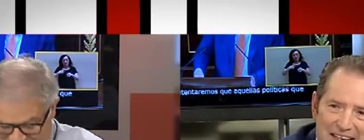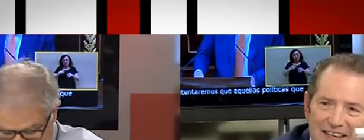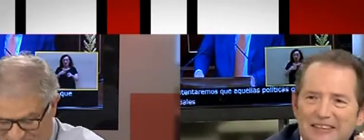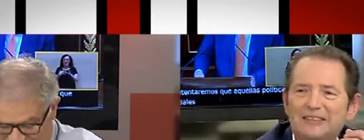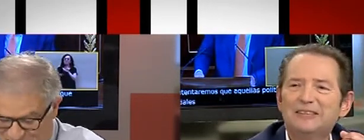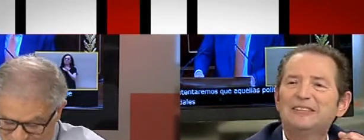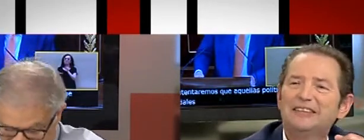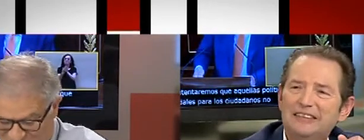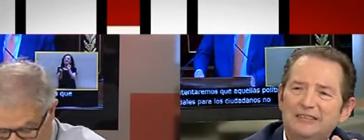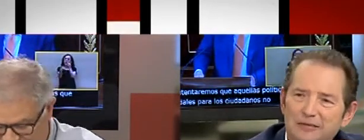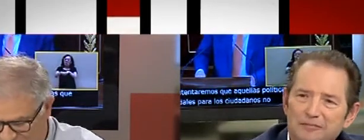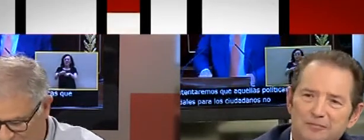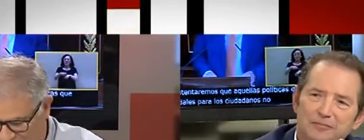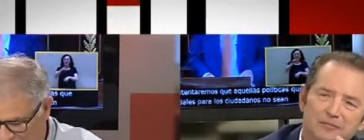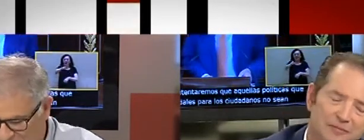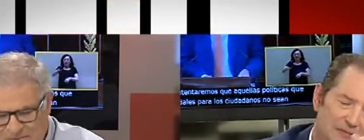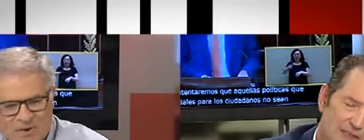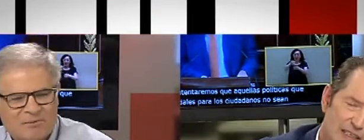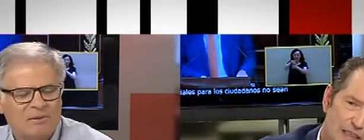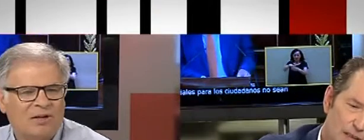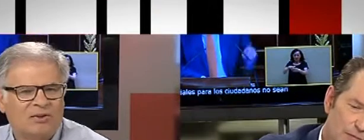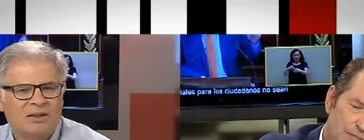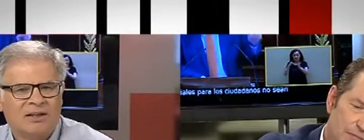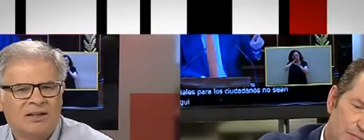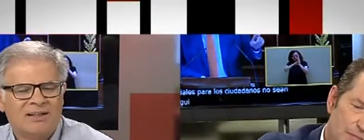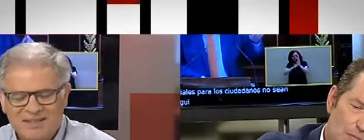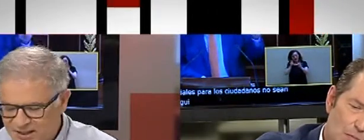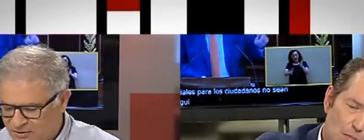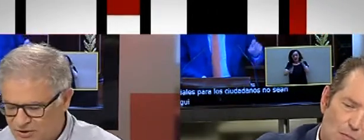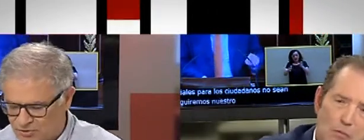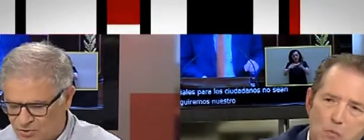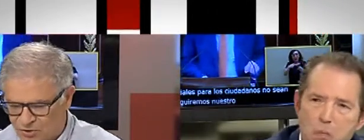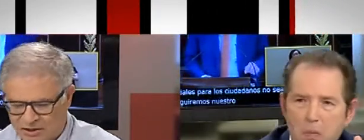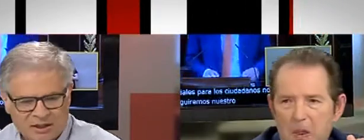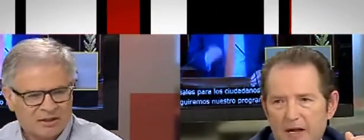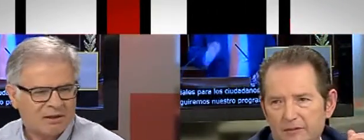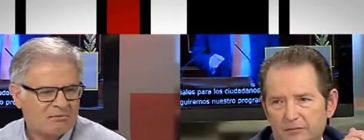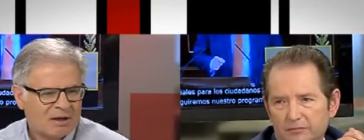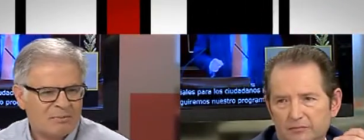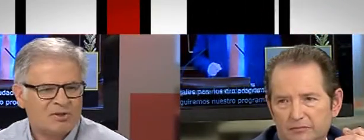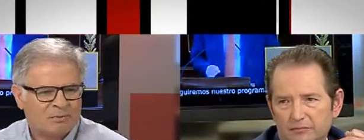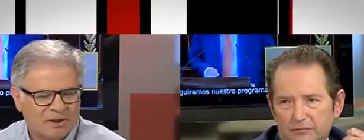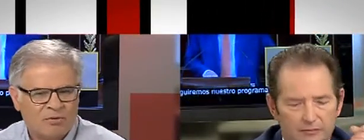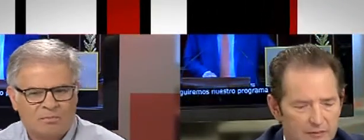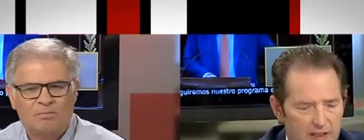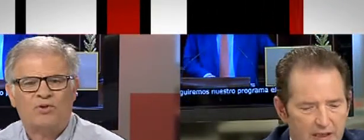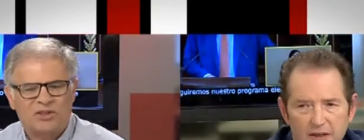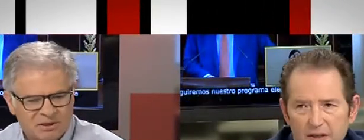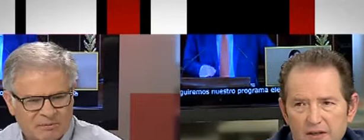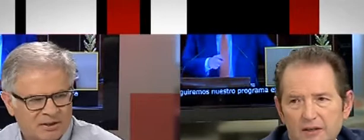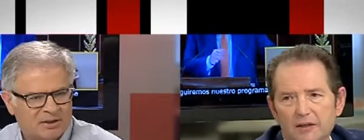los matices por lo que digo podría el primero esa idea de un discurso radical y a mí me sorprendió